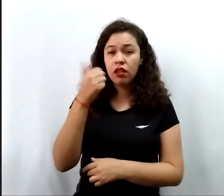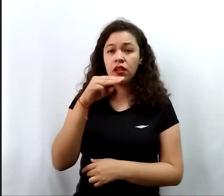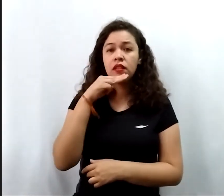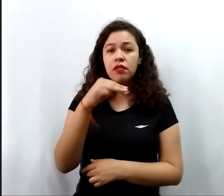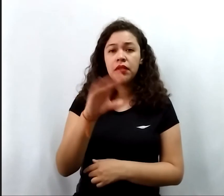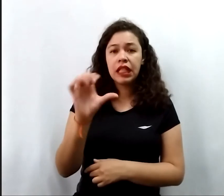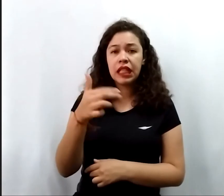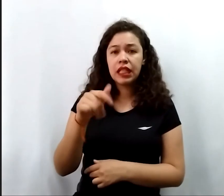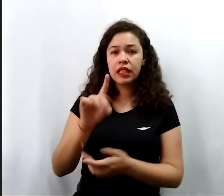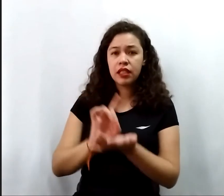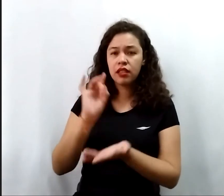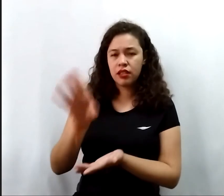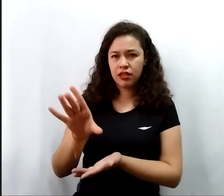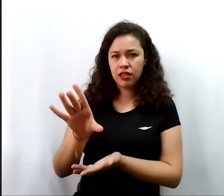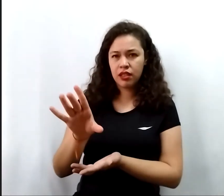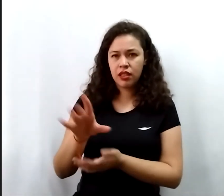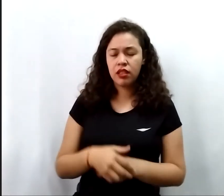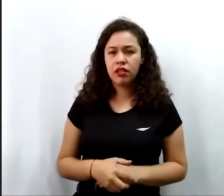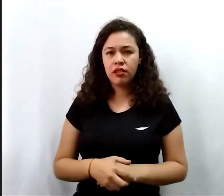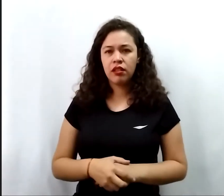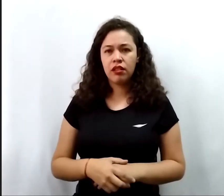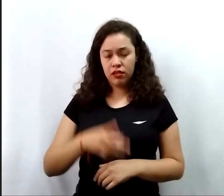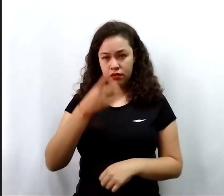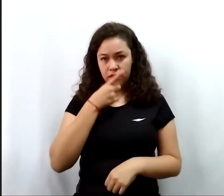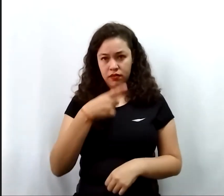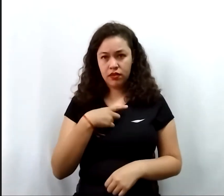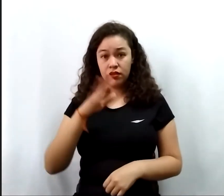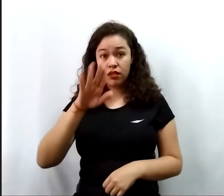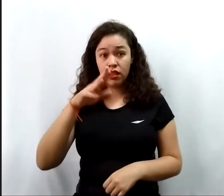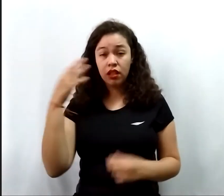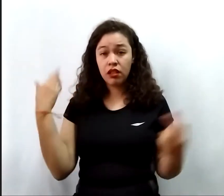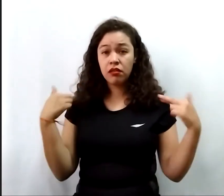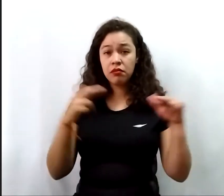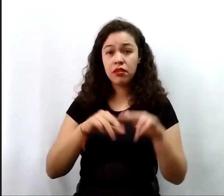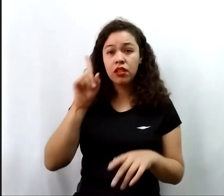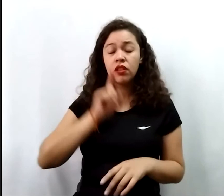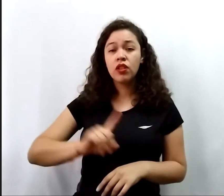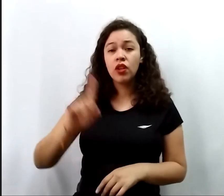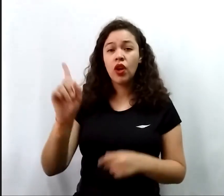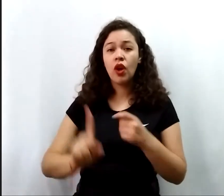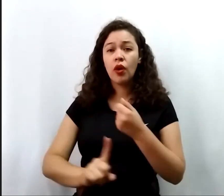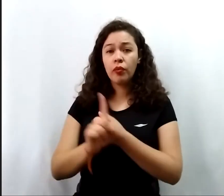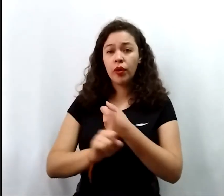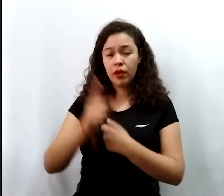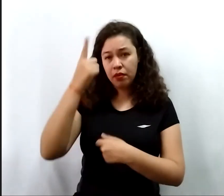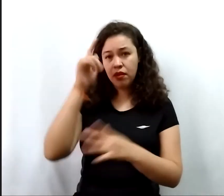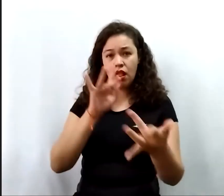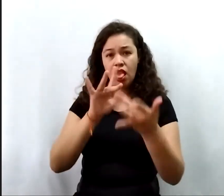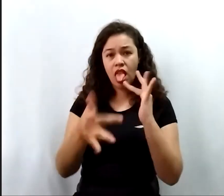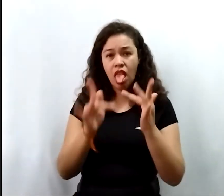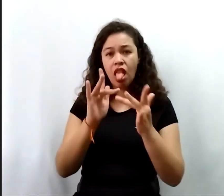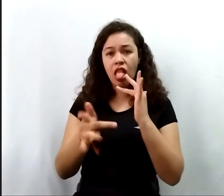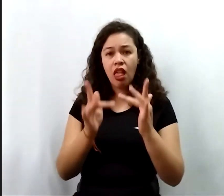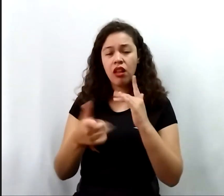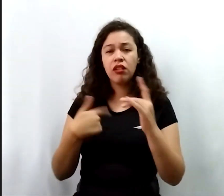chat, como estos que ustedes envían, y me dijo: maestra, tengo problemas de conectividad, no me puedo conectar, y